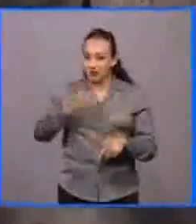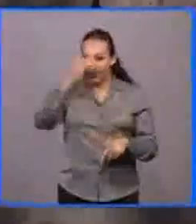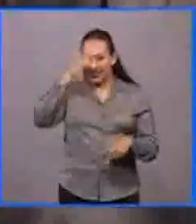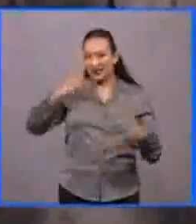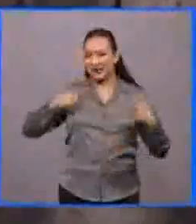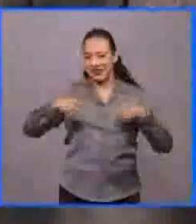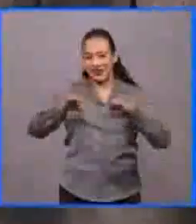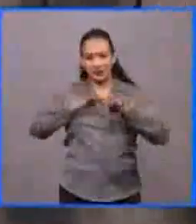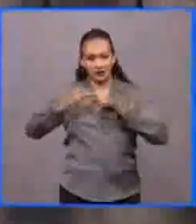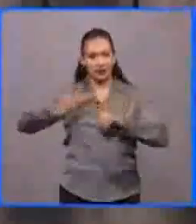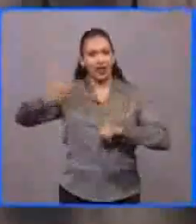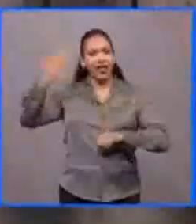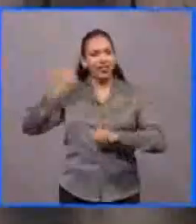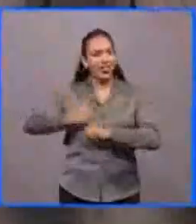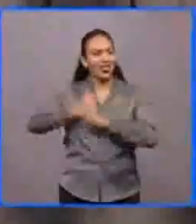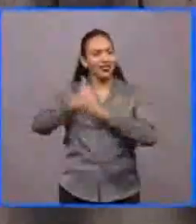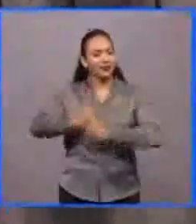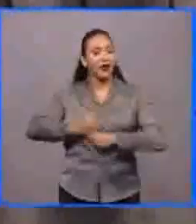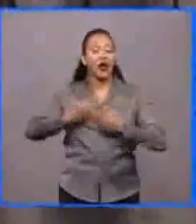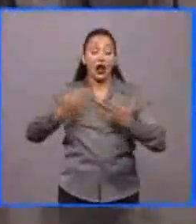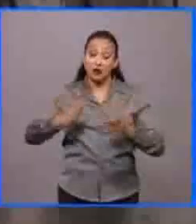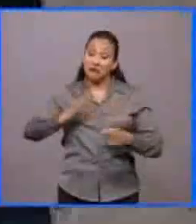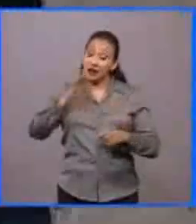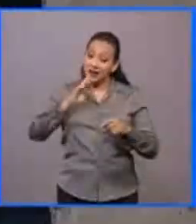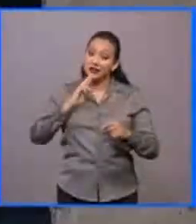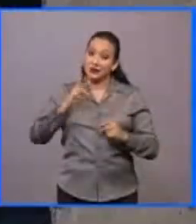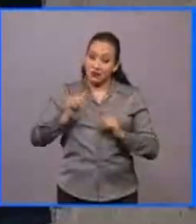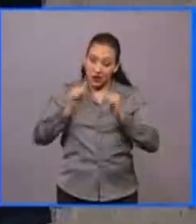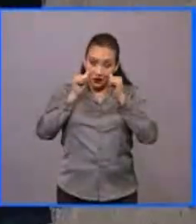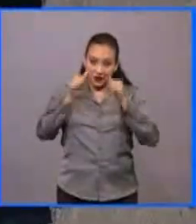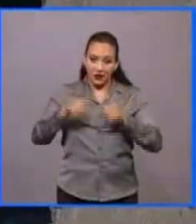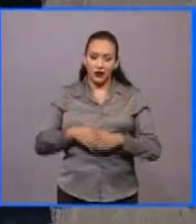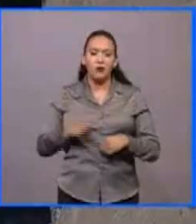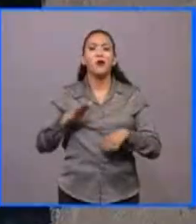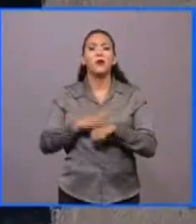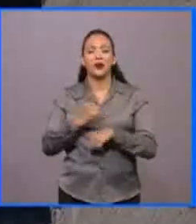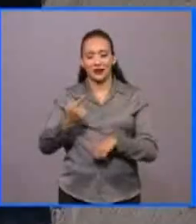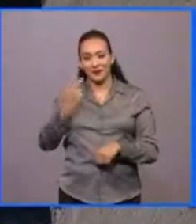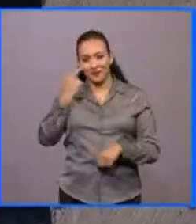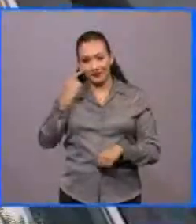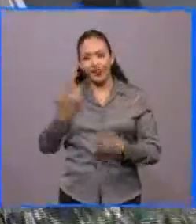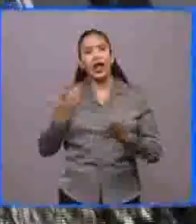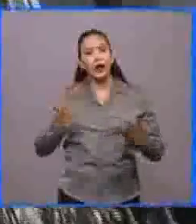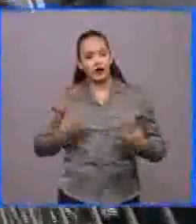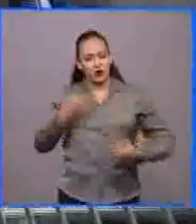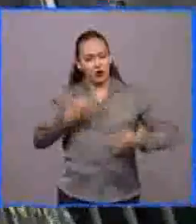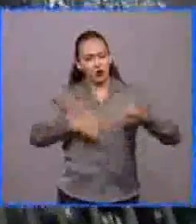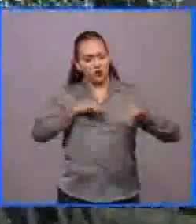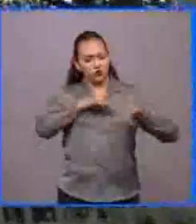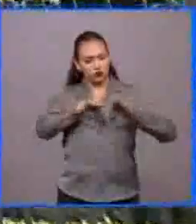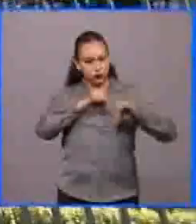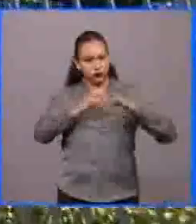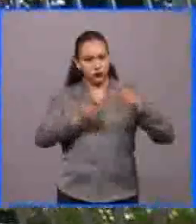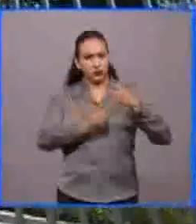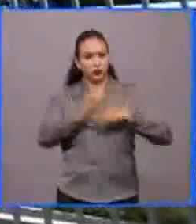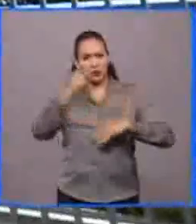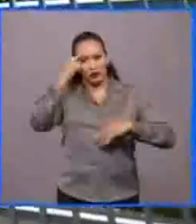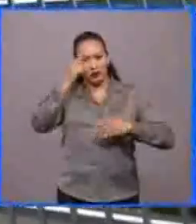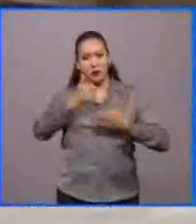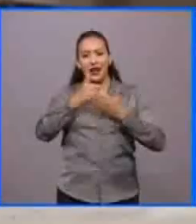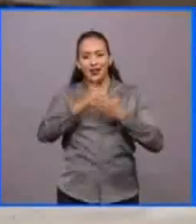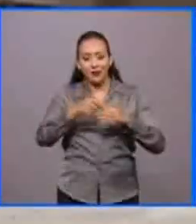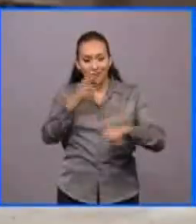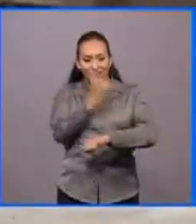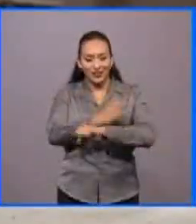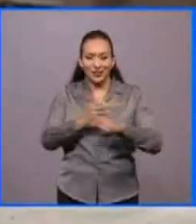las personas trabajadoras en toda la República Mexicana, ya que con la operación de los tribunales laborales federales de asuntos